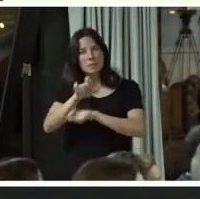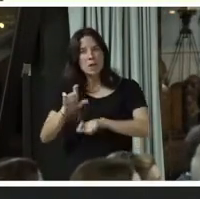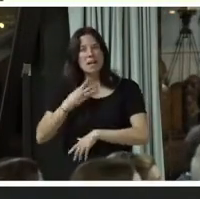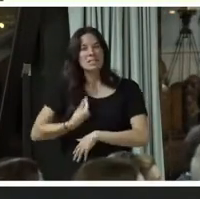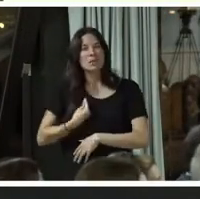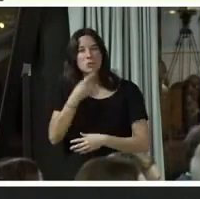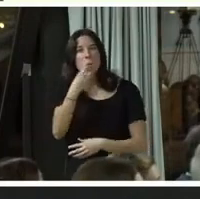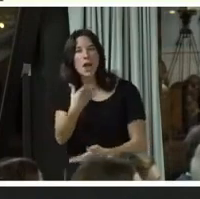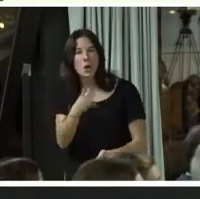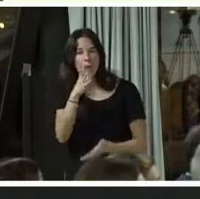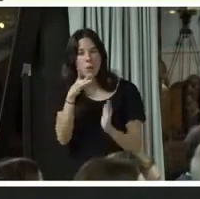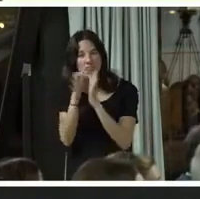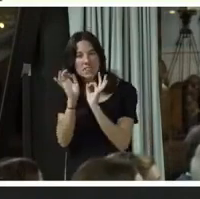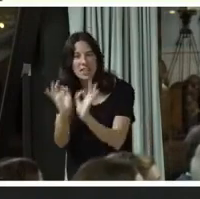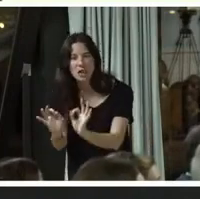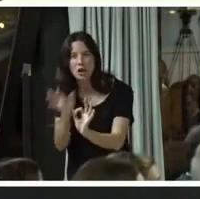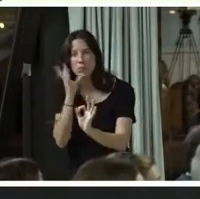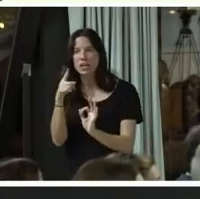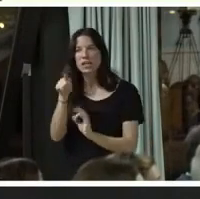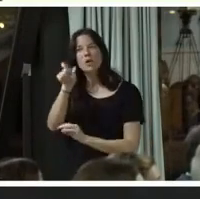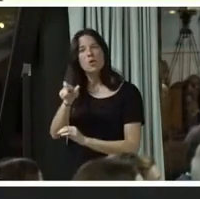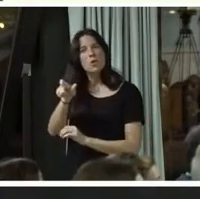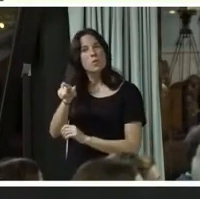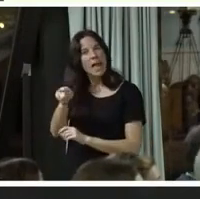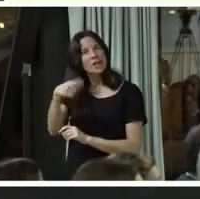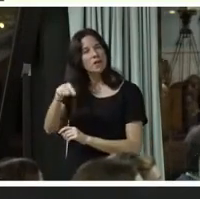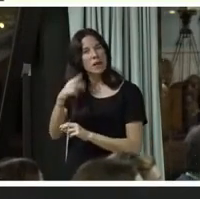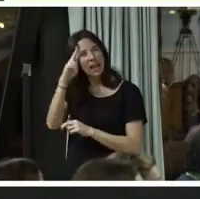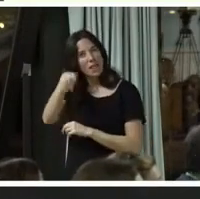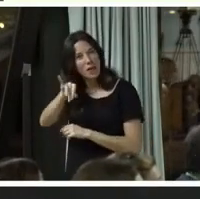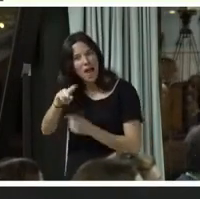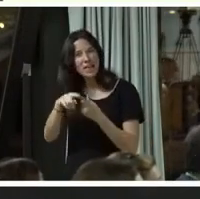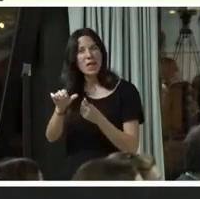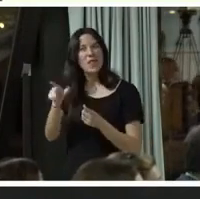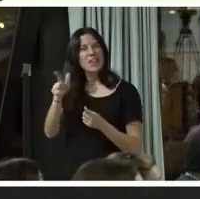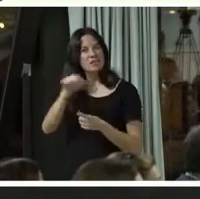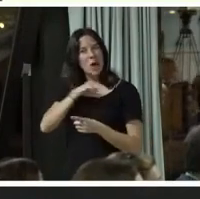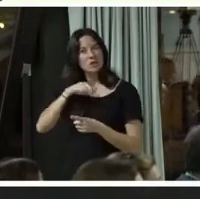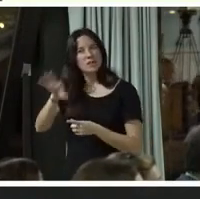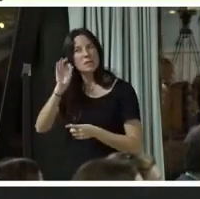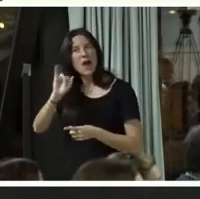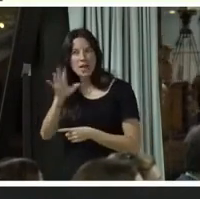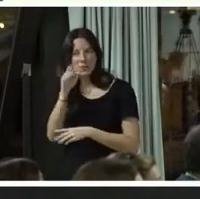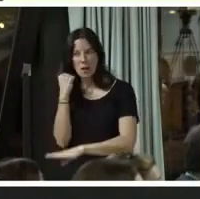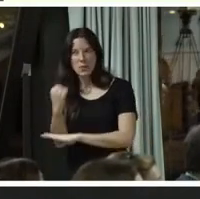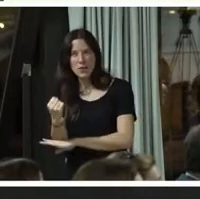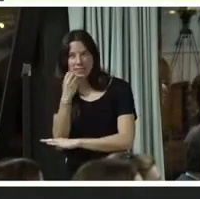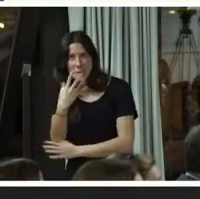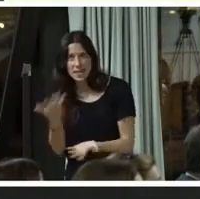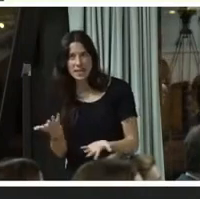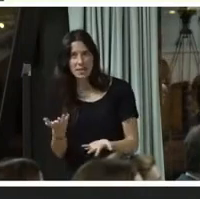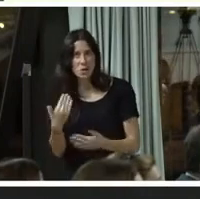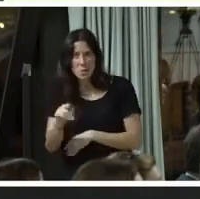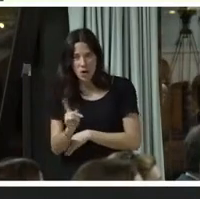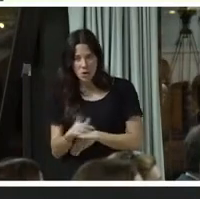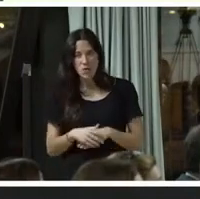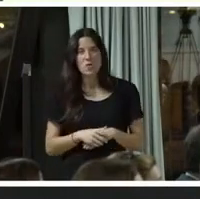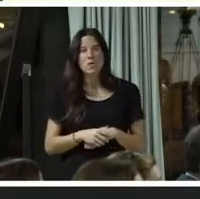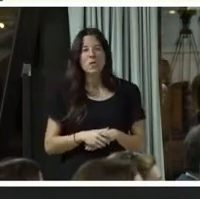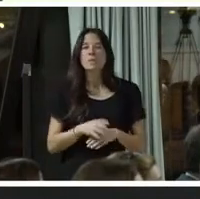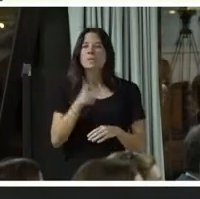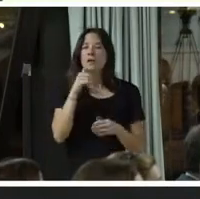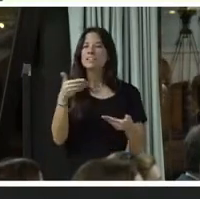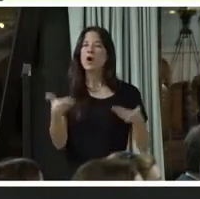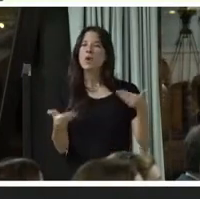porque estamos apoyando a un pueblo que tiene razón y que tiene el derecho a la a la autodeterminación Qué se ha hecho es eh se ha hecho una